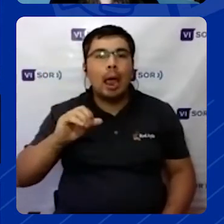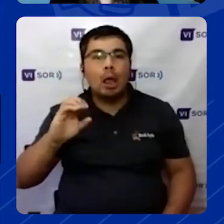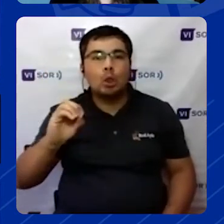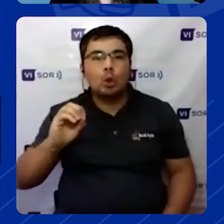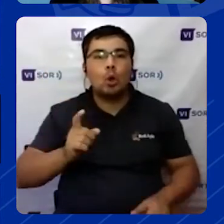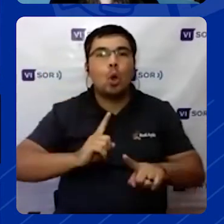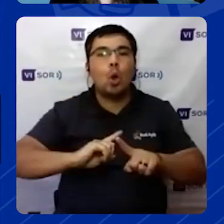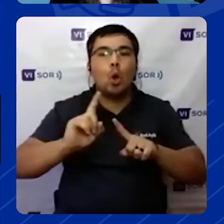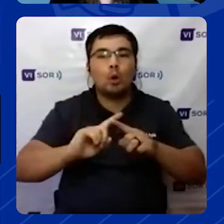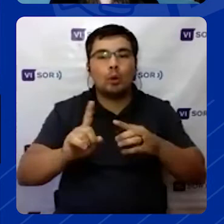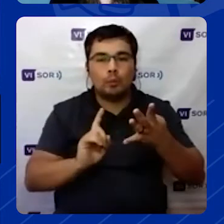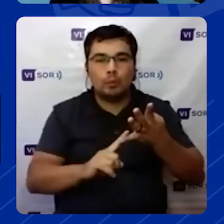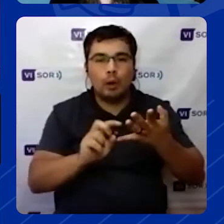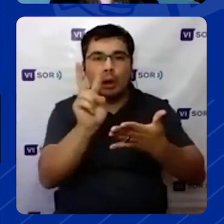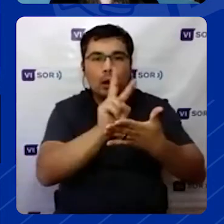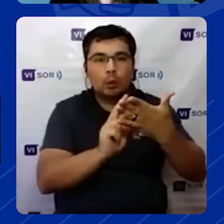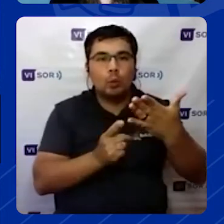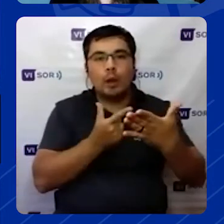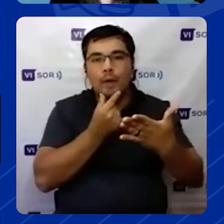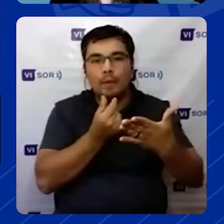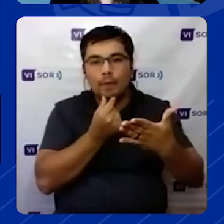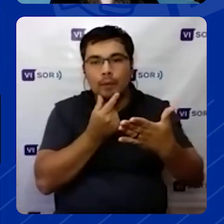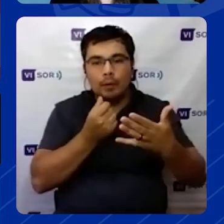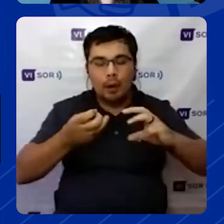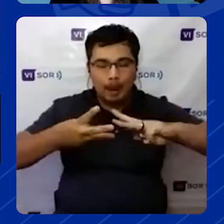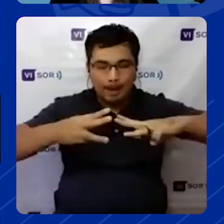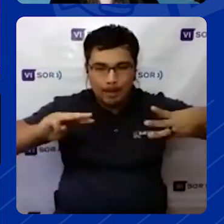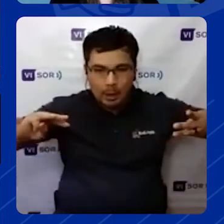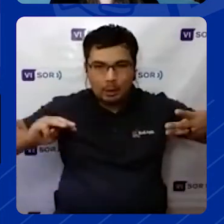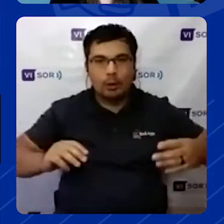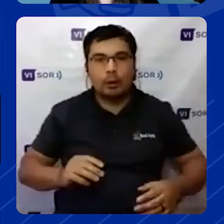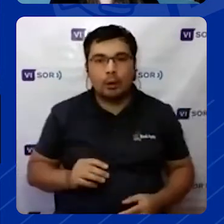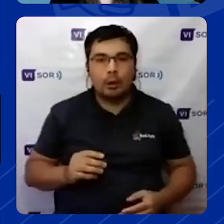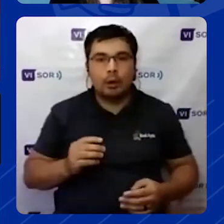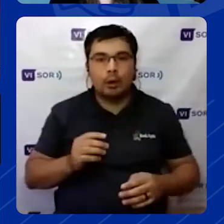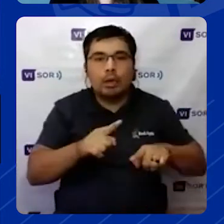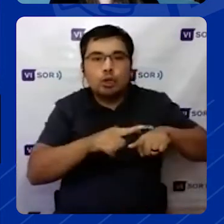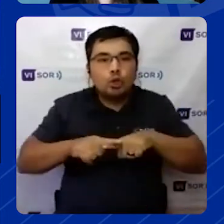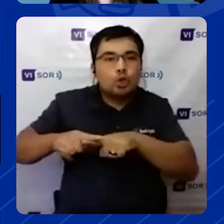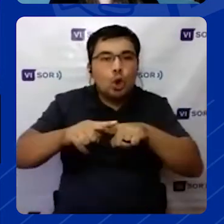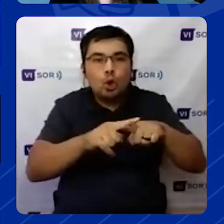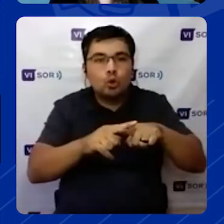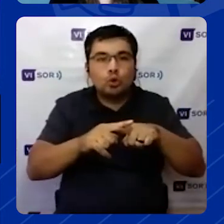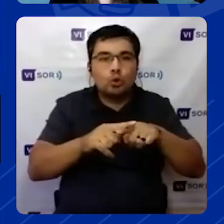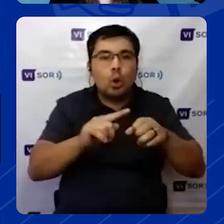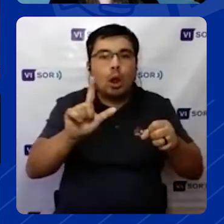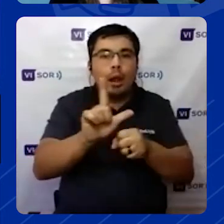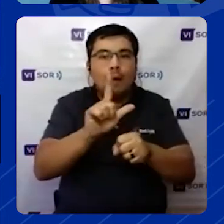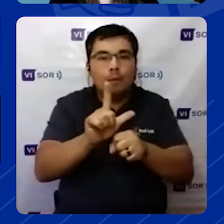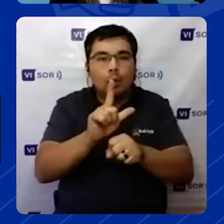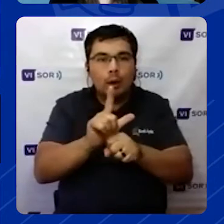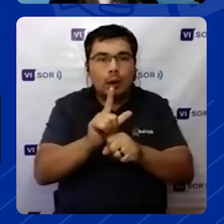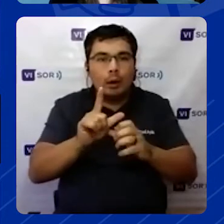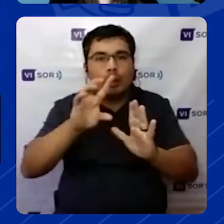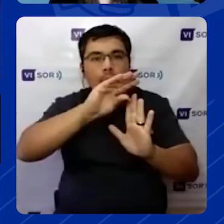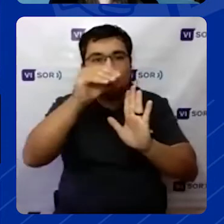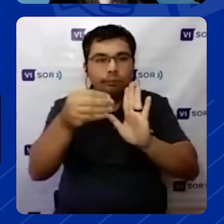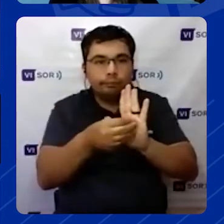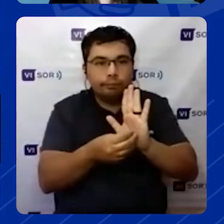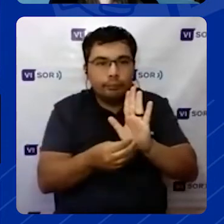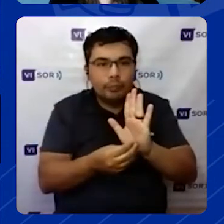fácil, aspectos metodológicos y sociolaborales, que publicamos en Plena Inclusión Madrid. Esas serían, digamos, las